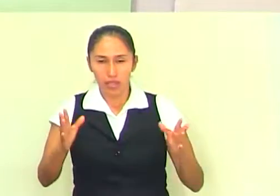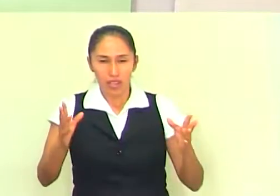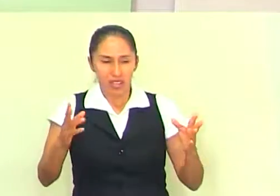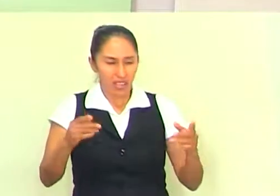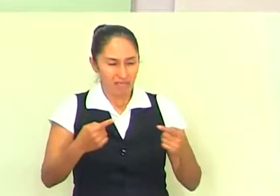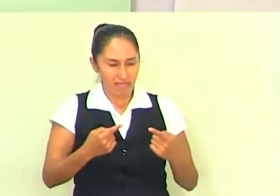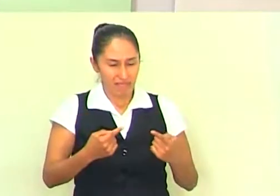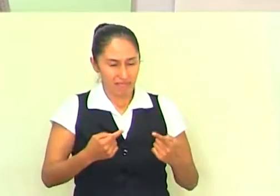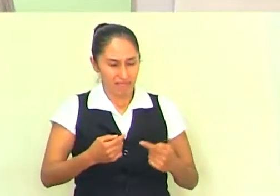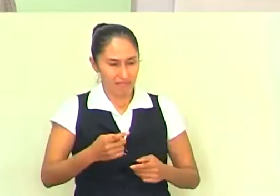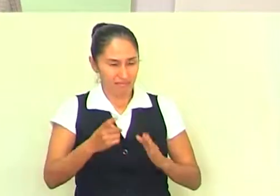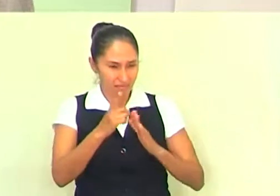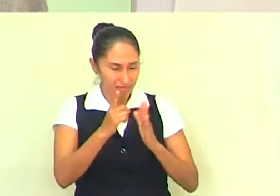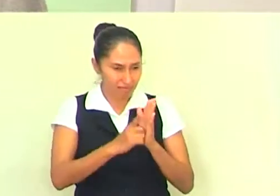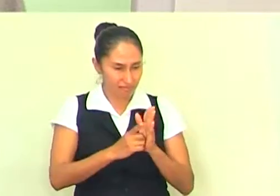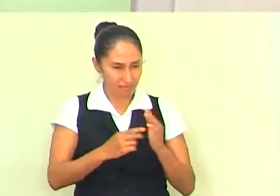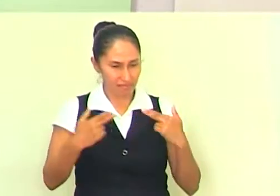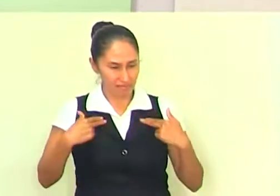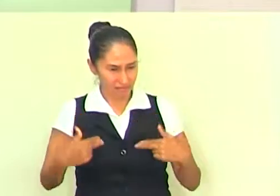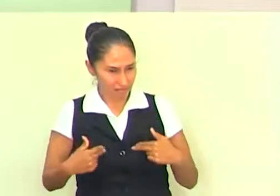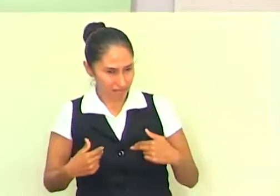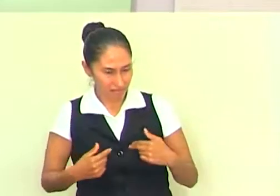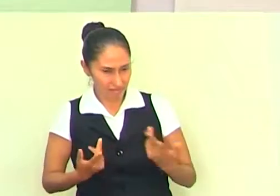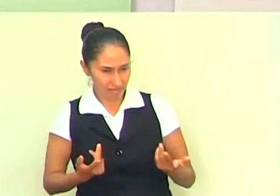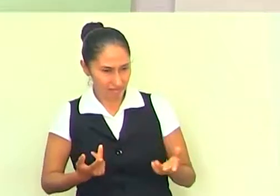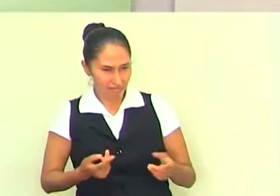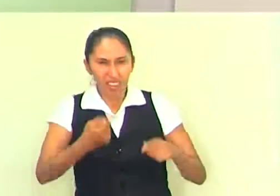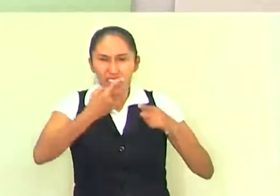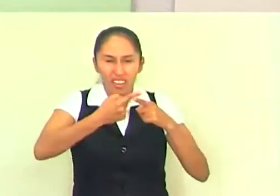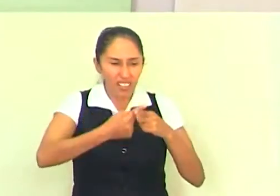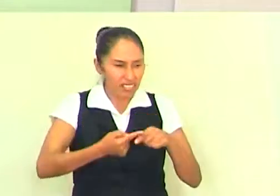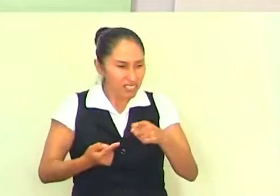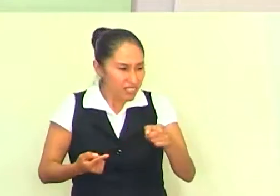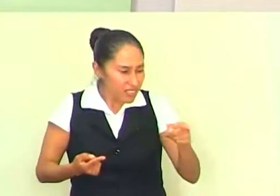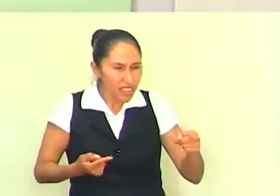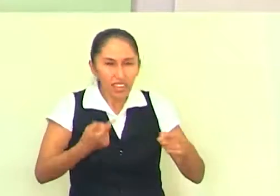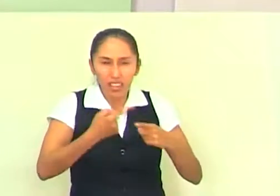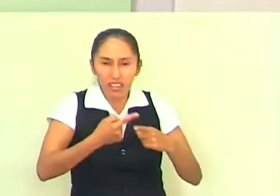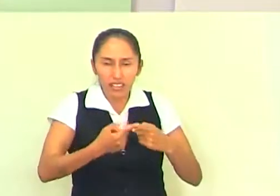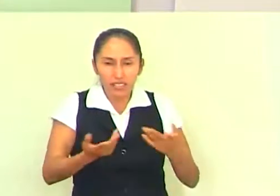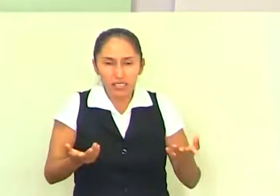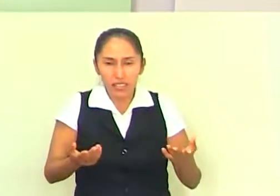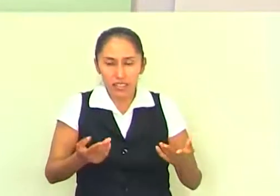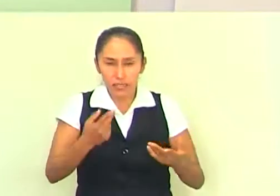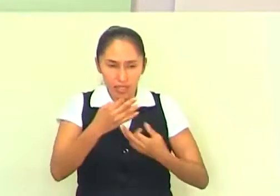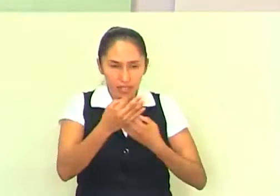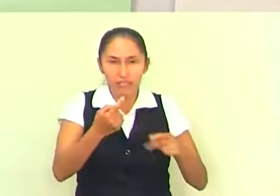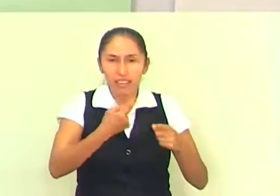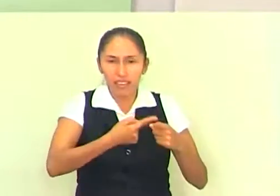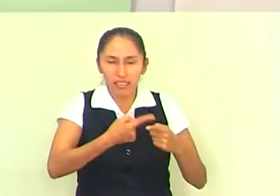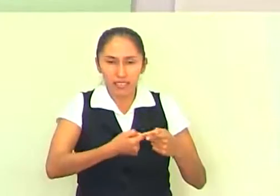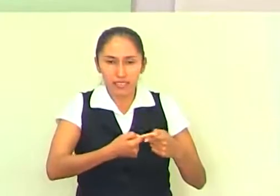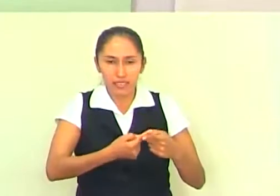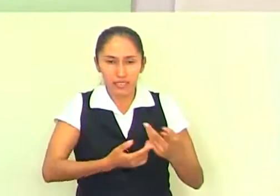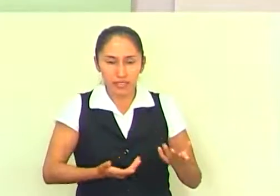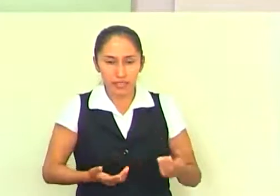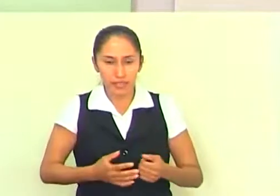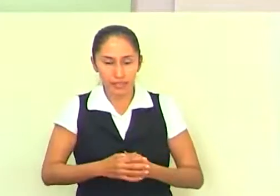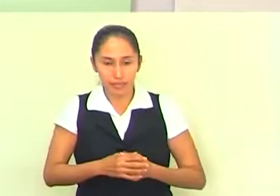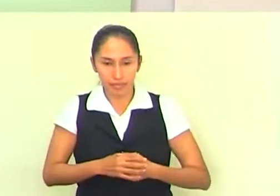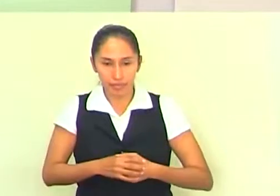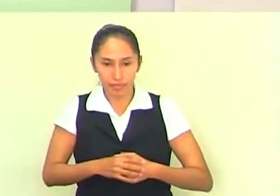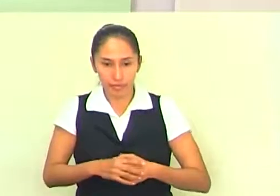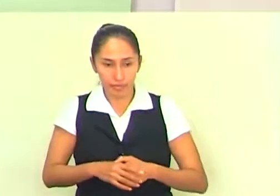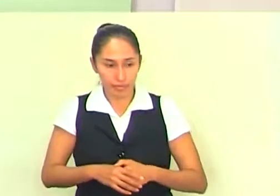humanos? ¿Particulares? ¿Organizaciones? ¿El mismo Estado, que debería de ser quien debería de